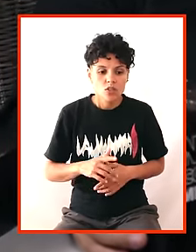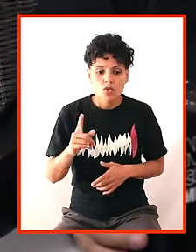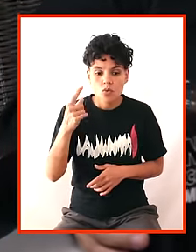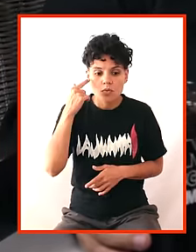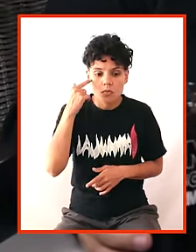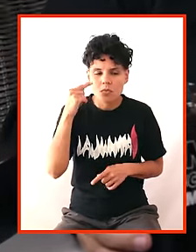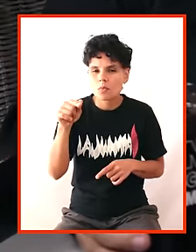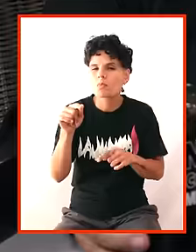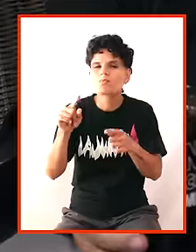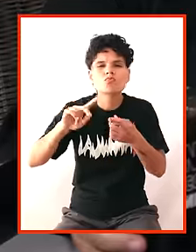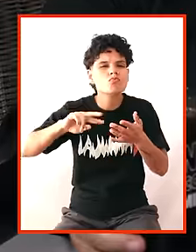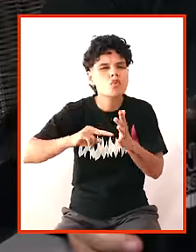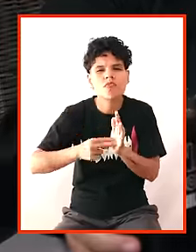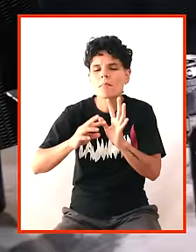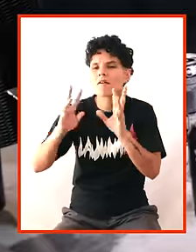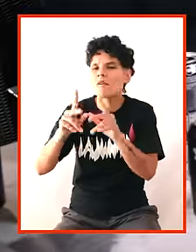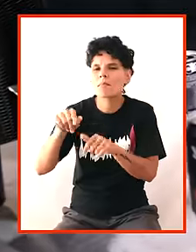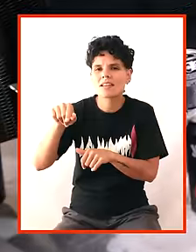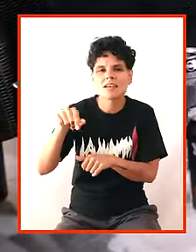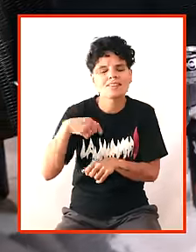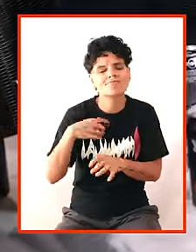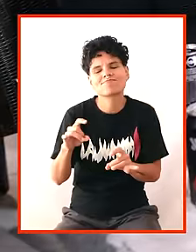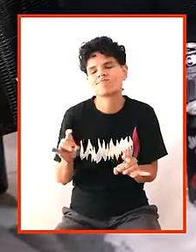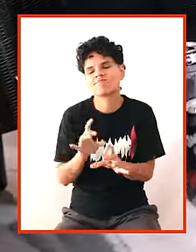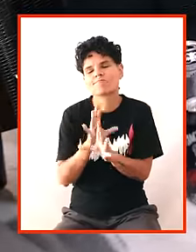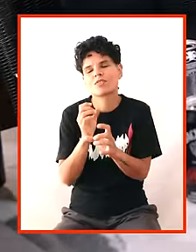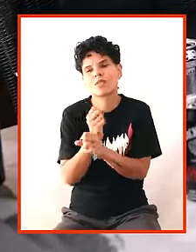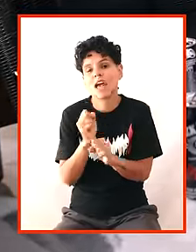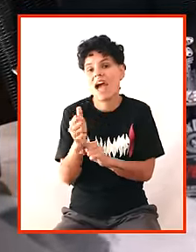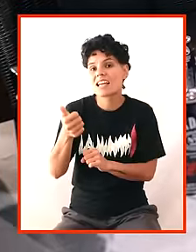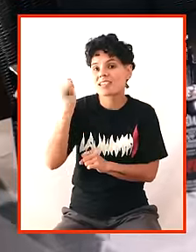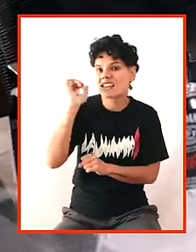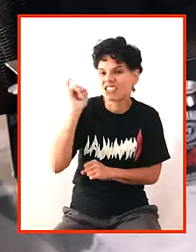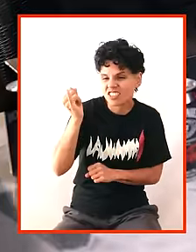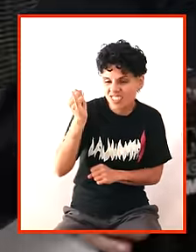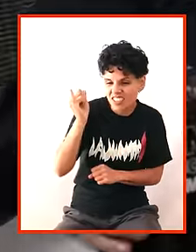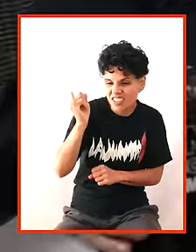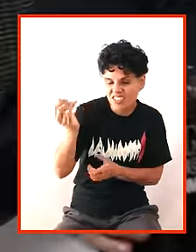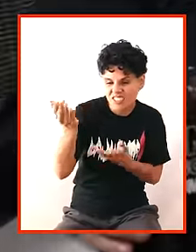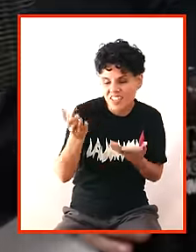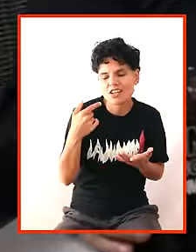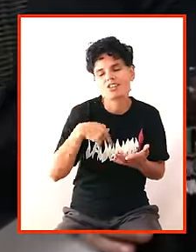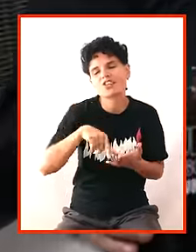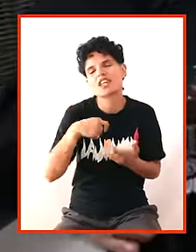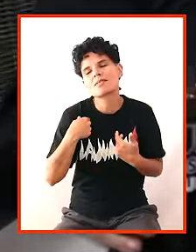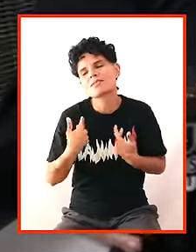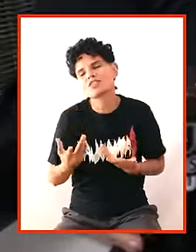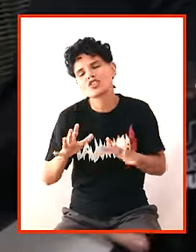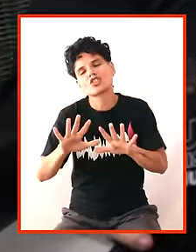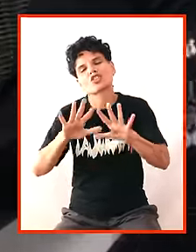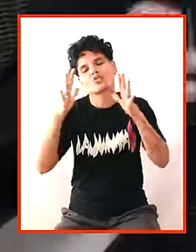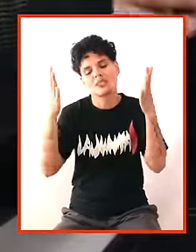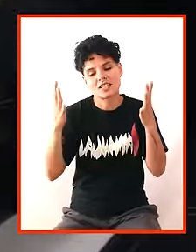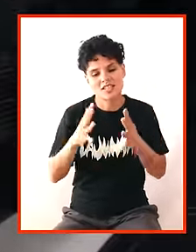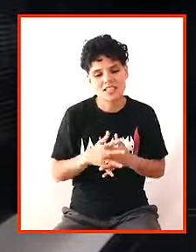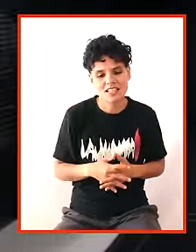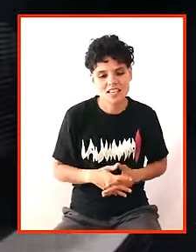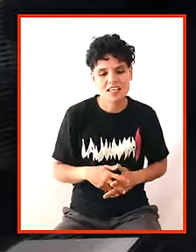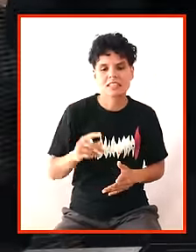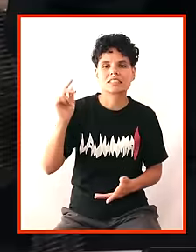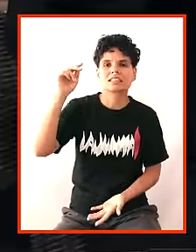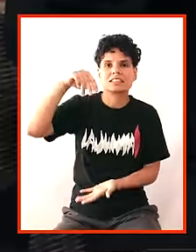Tuve un episodio familiar, porque no es que no haya querido ir. Pero hasta ayer venía y le íbamos a dar otra sorpresa. Está bueno, ¿no? Le mandamos bailando arriba de la